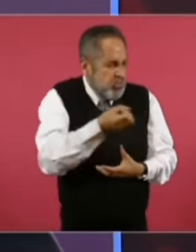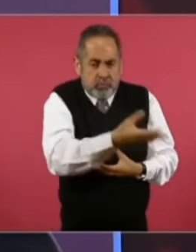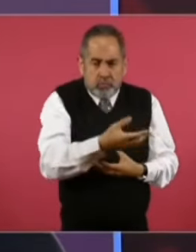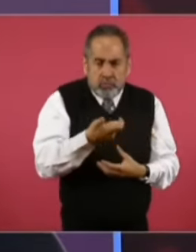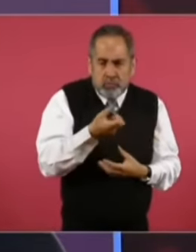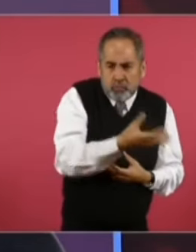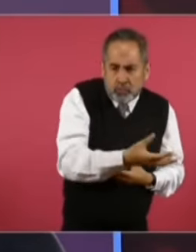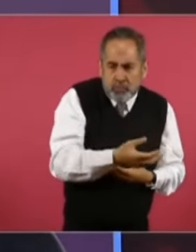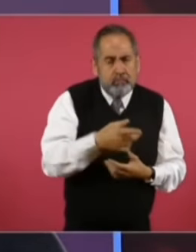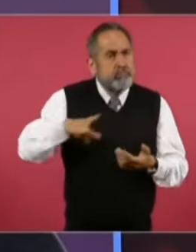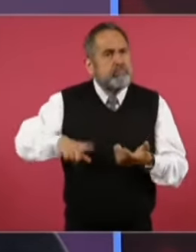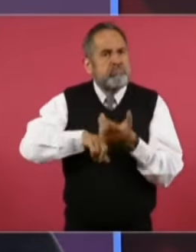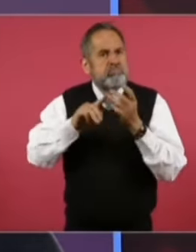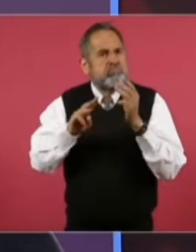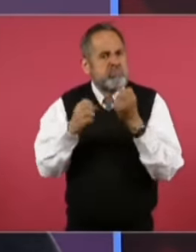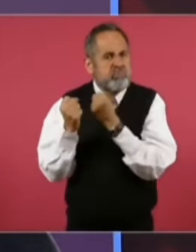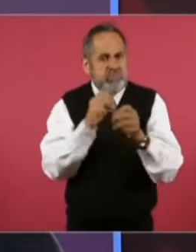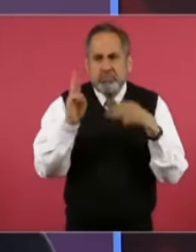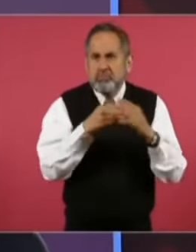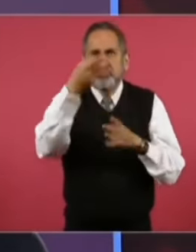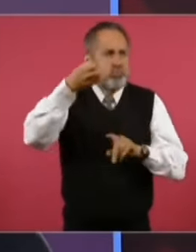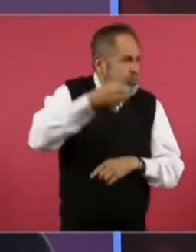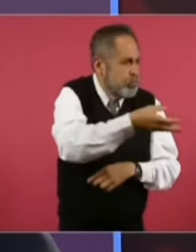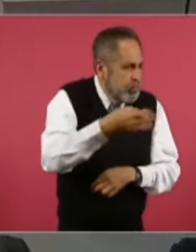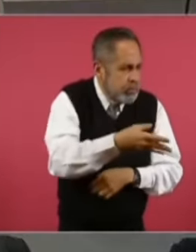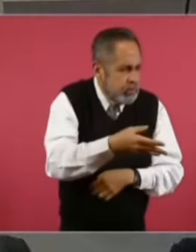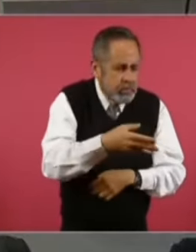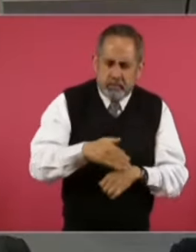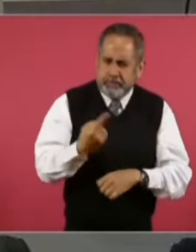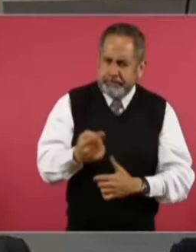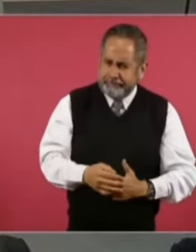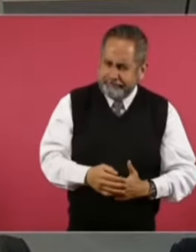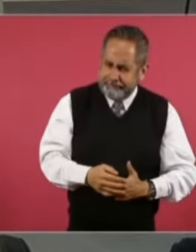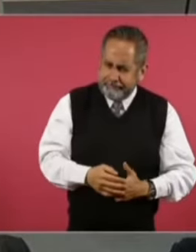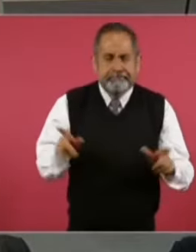gobierno más poderoso del mundo también. Eso es cuanto, presidente.